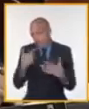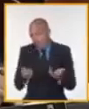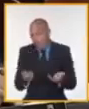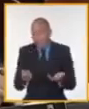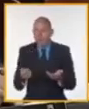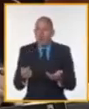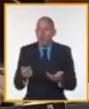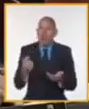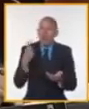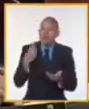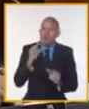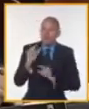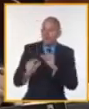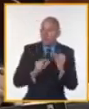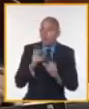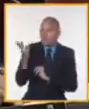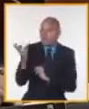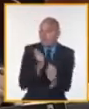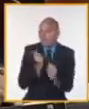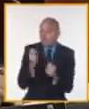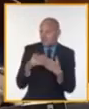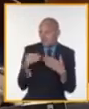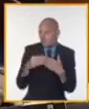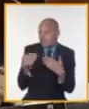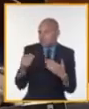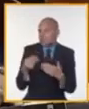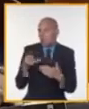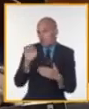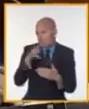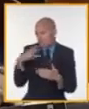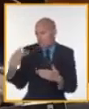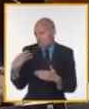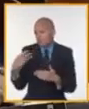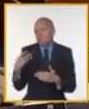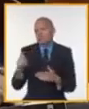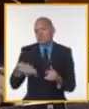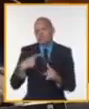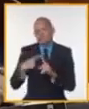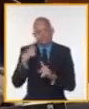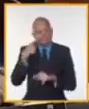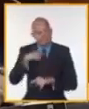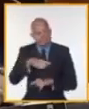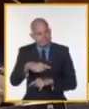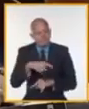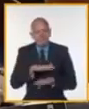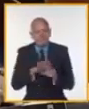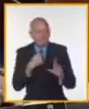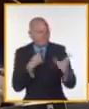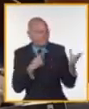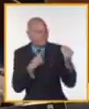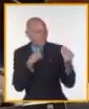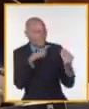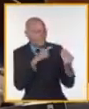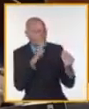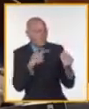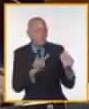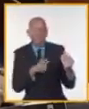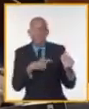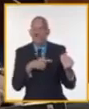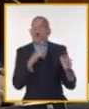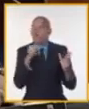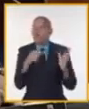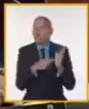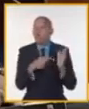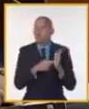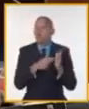la producción agropecuaria y con el tema también de la transformación energética, que ahora se habló del tema de generación energética, pero también la